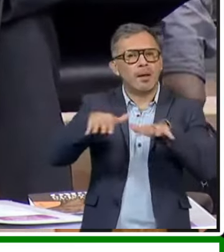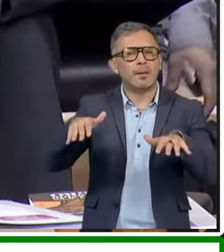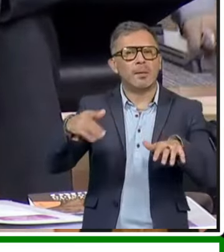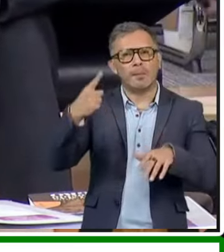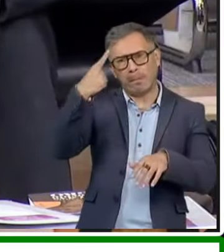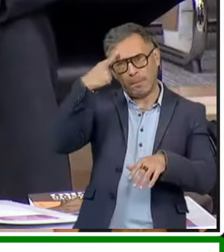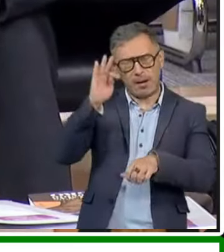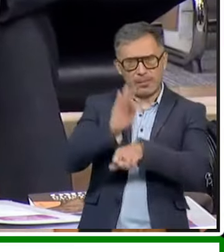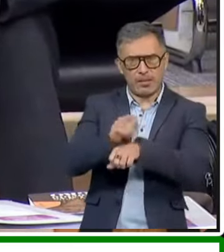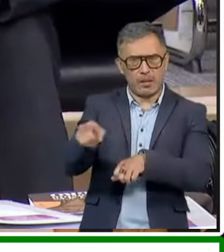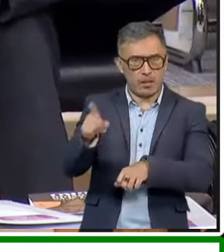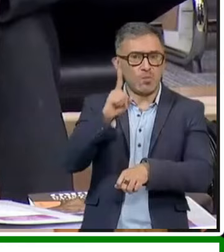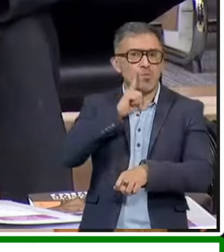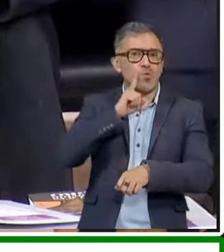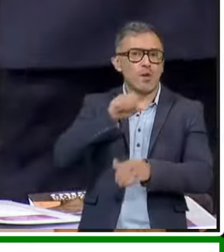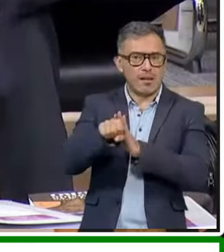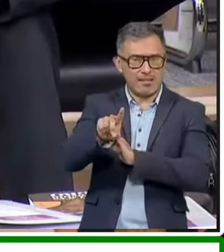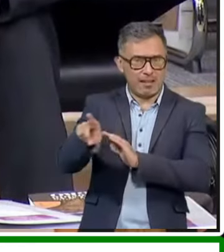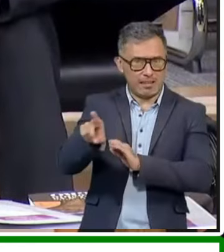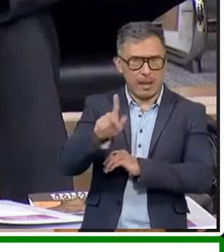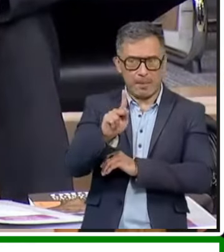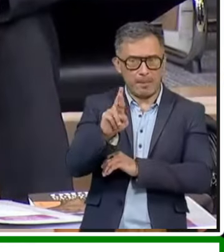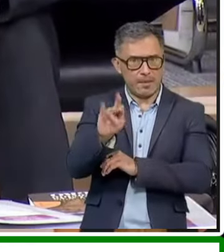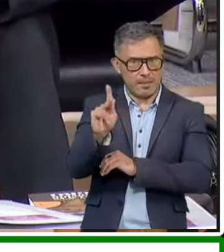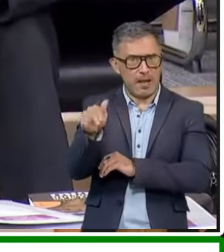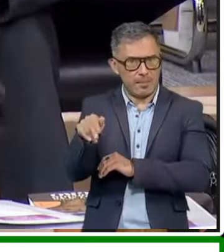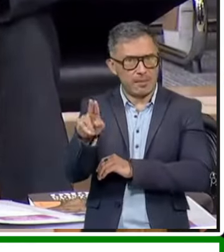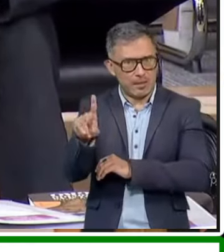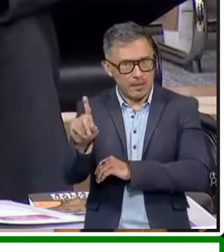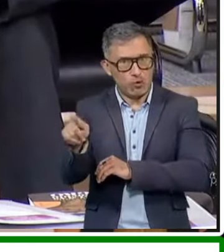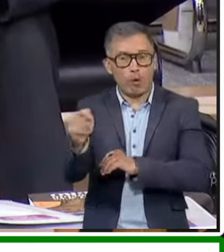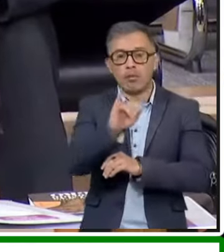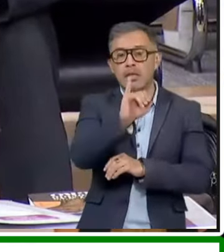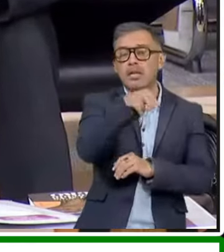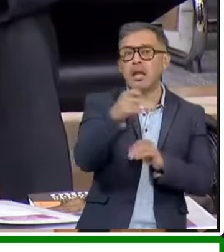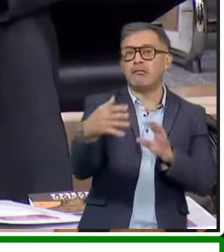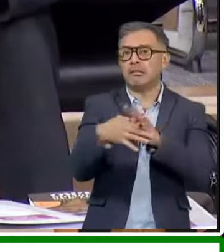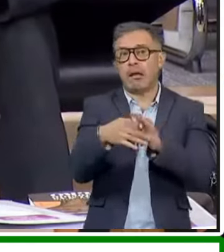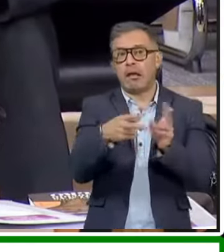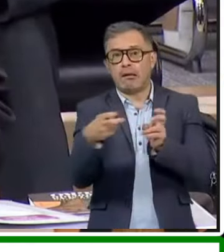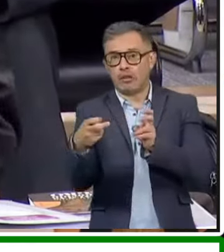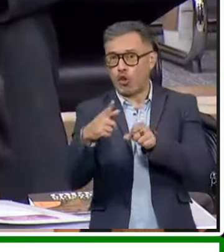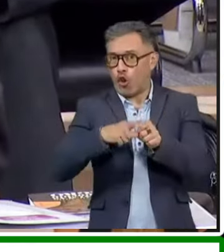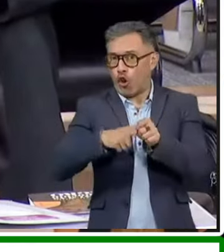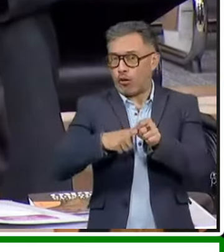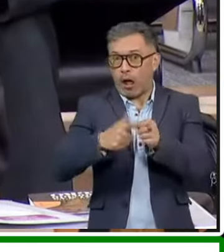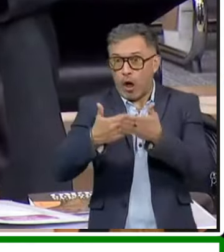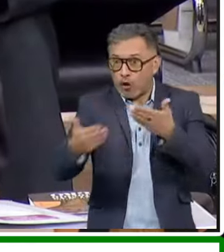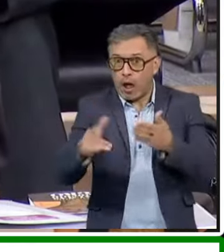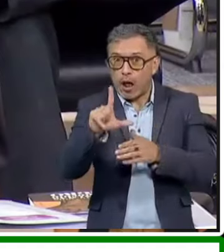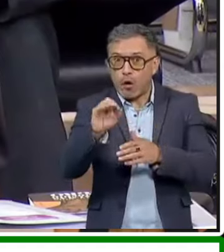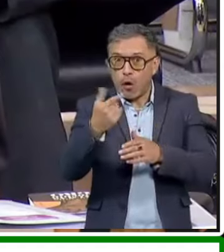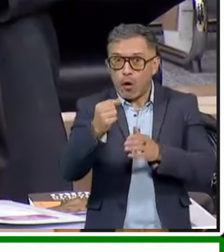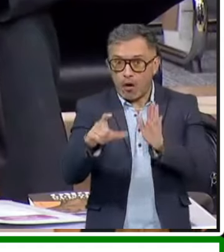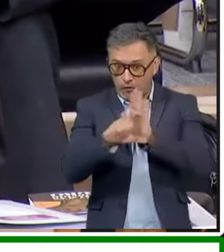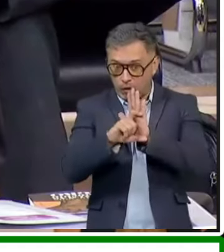la candidata de la derecha, del PRIAN, usando al órgano electoral, pero ya usar su logotipo es el colmo de la desvergüenza.